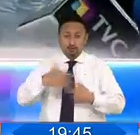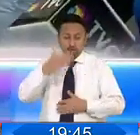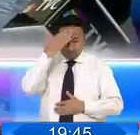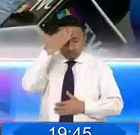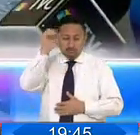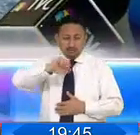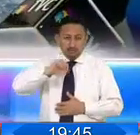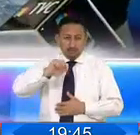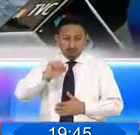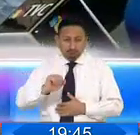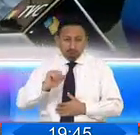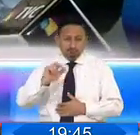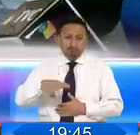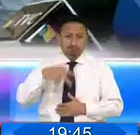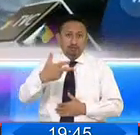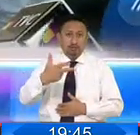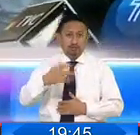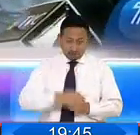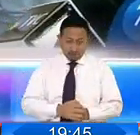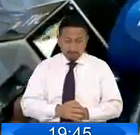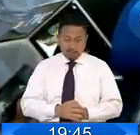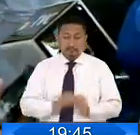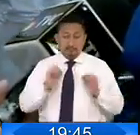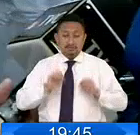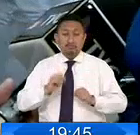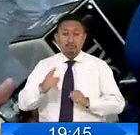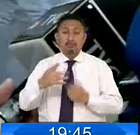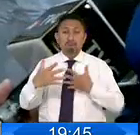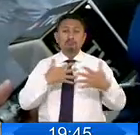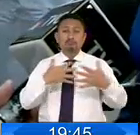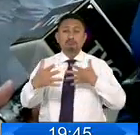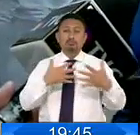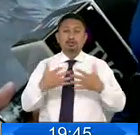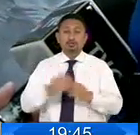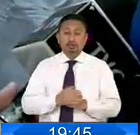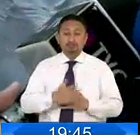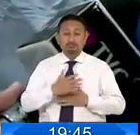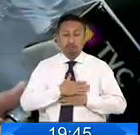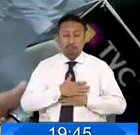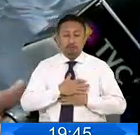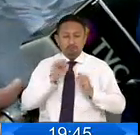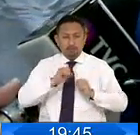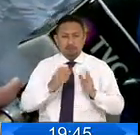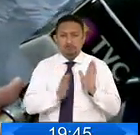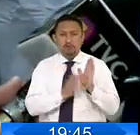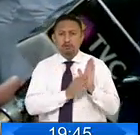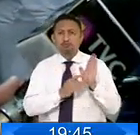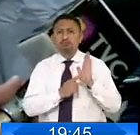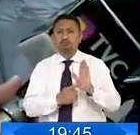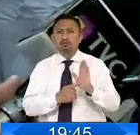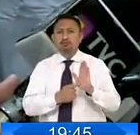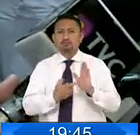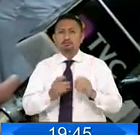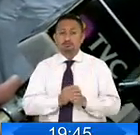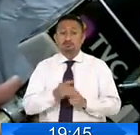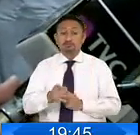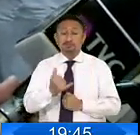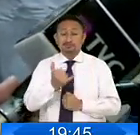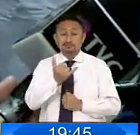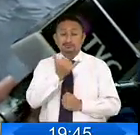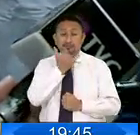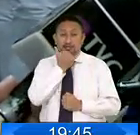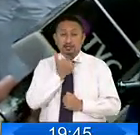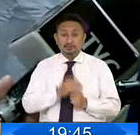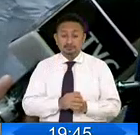a triplicar de todo esto, es la transparencia que nos permitan demostrar al país las fallas que han